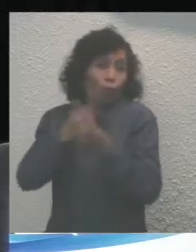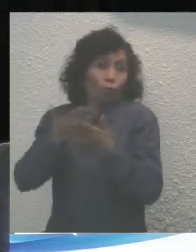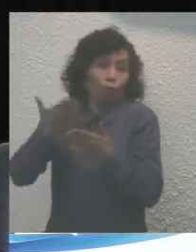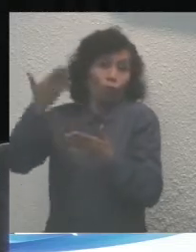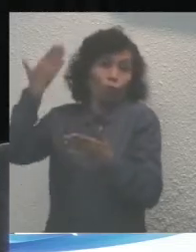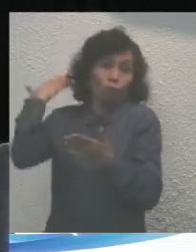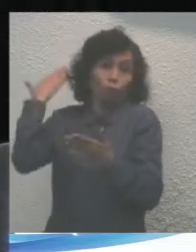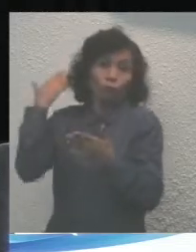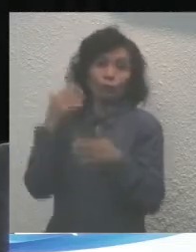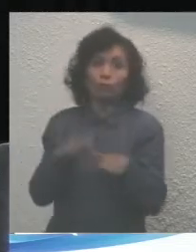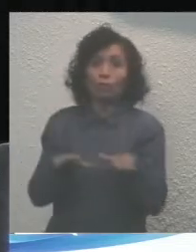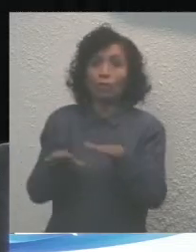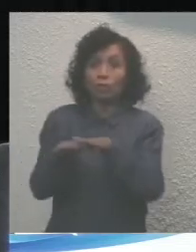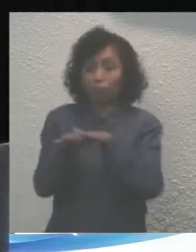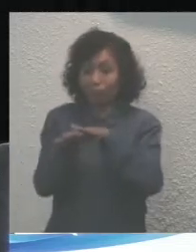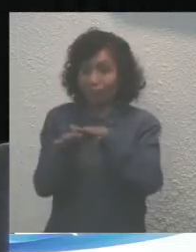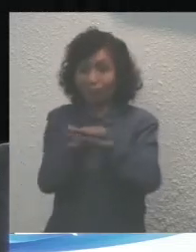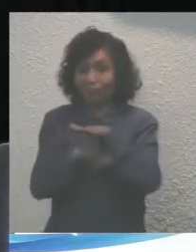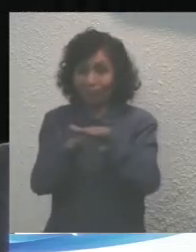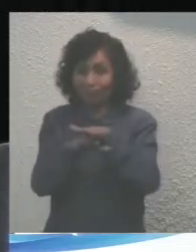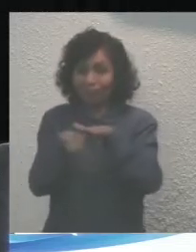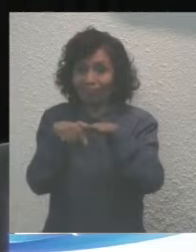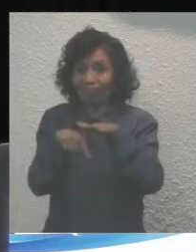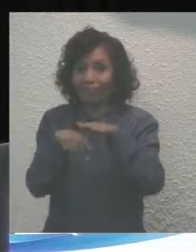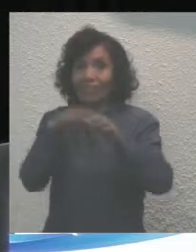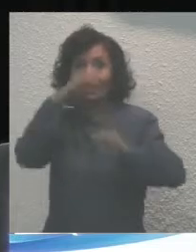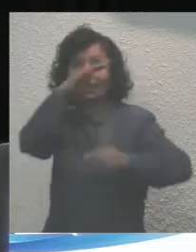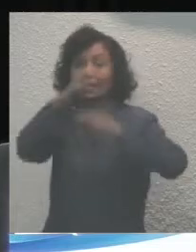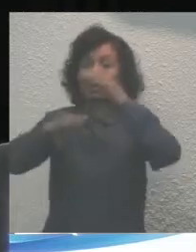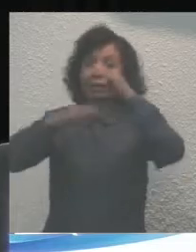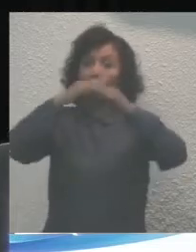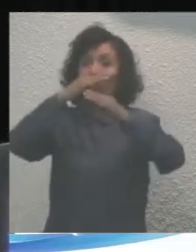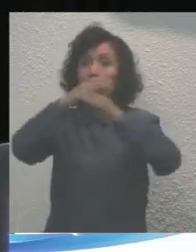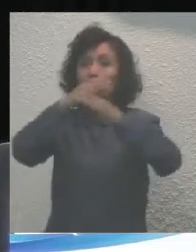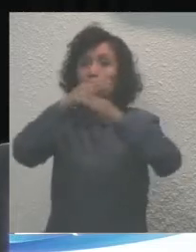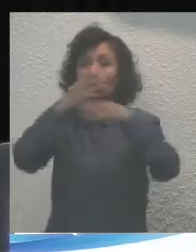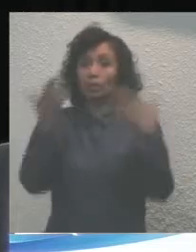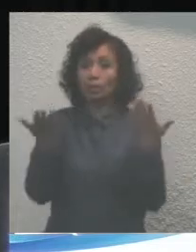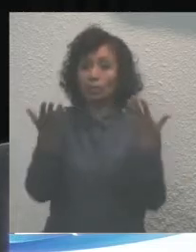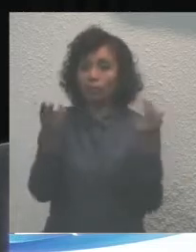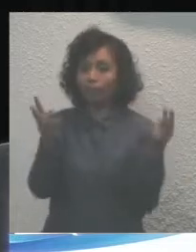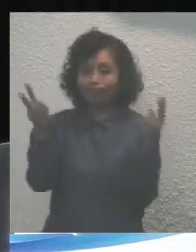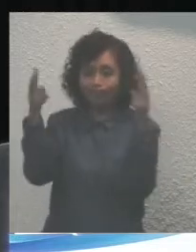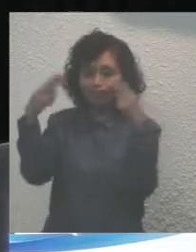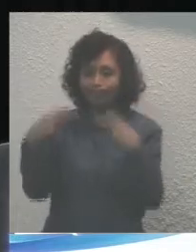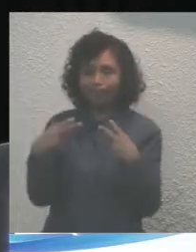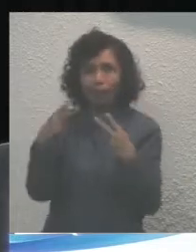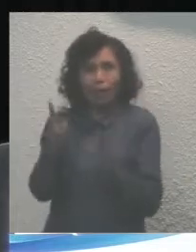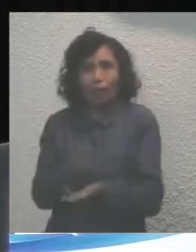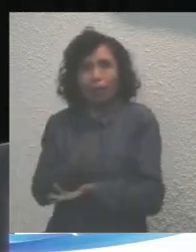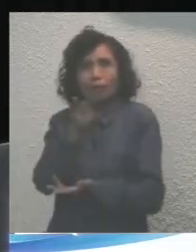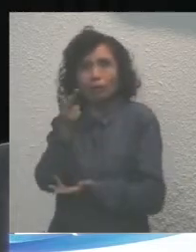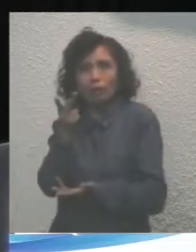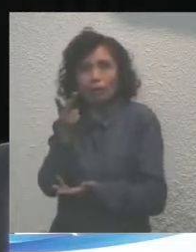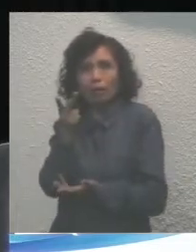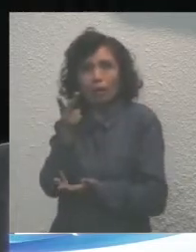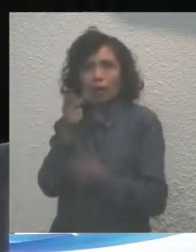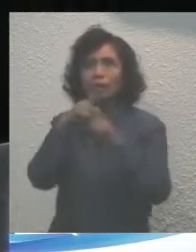los cimientos del orden mundial y obligaron a replantear